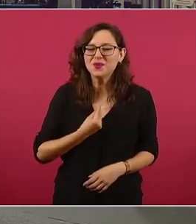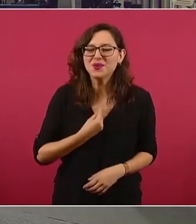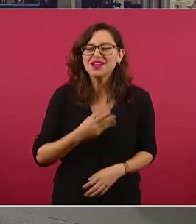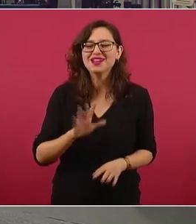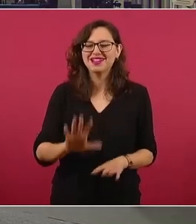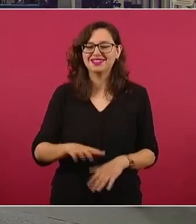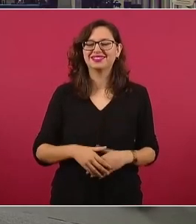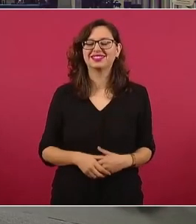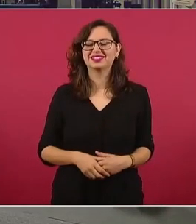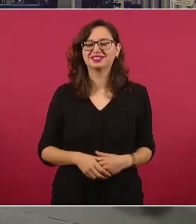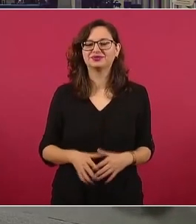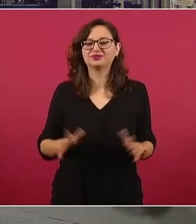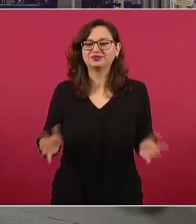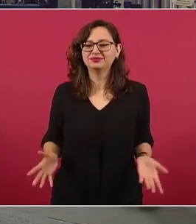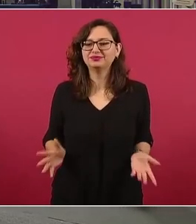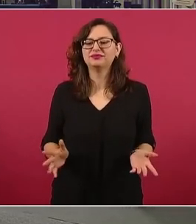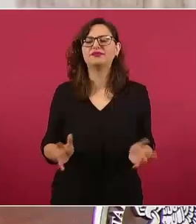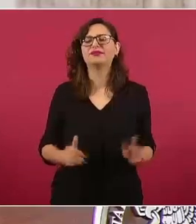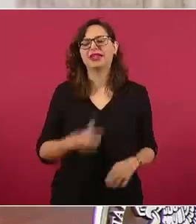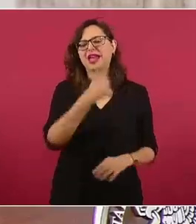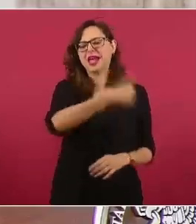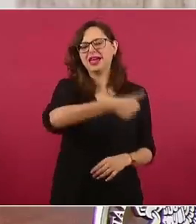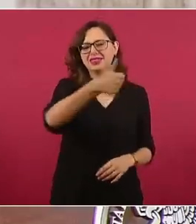quien tiene su criterio,